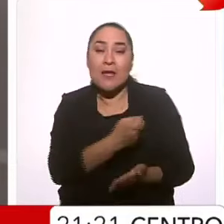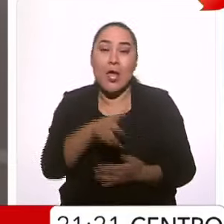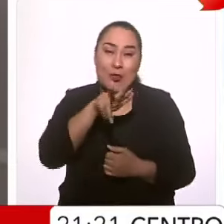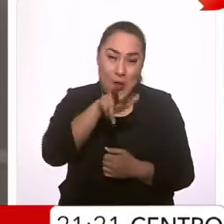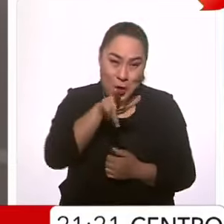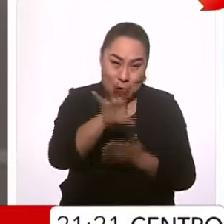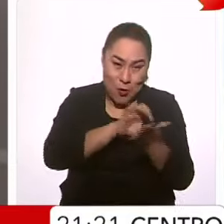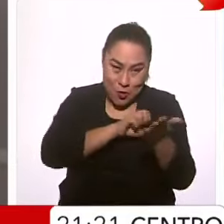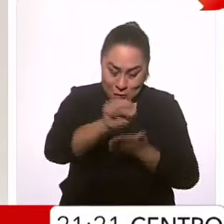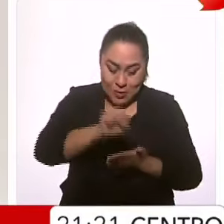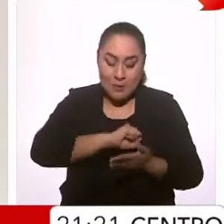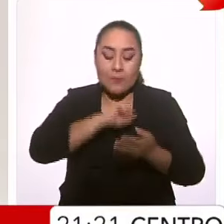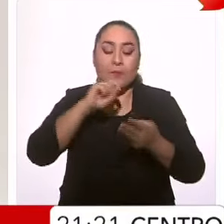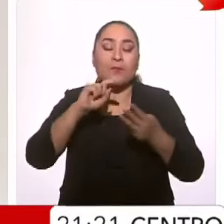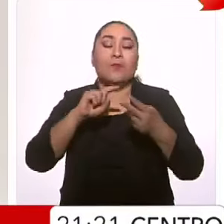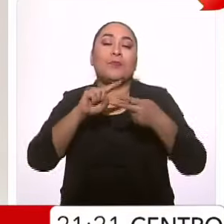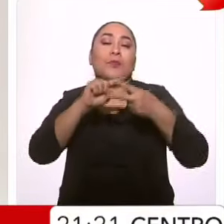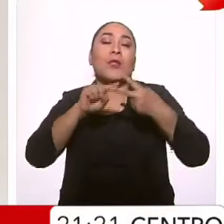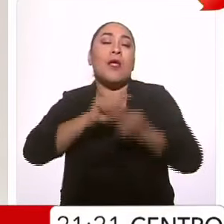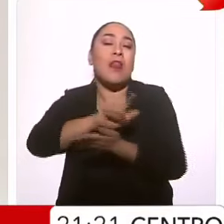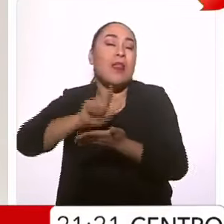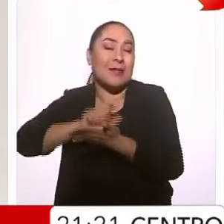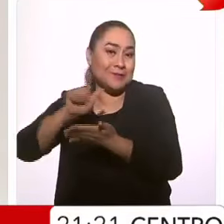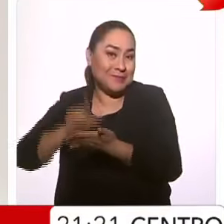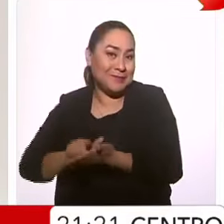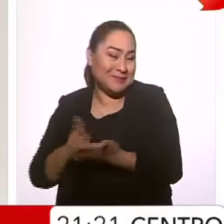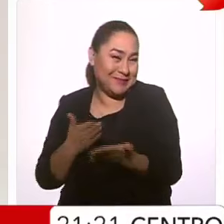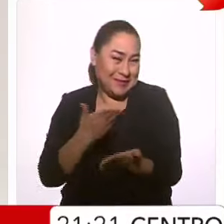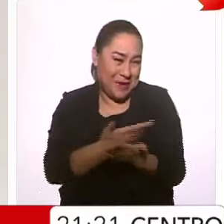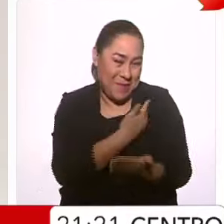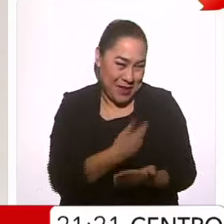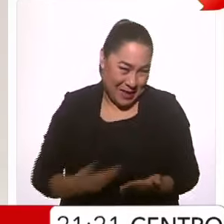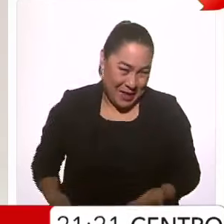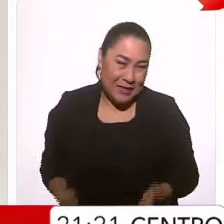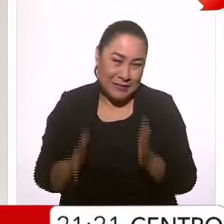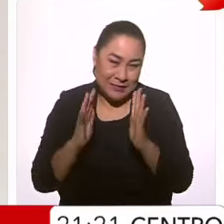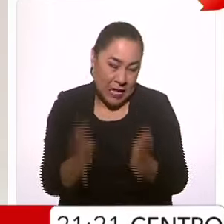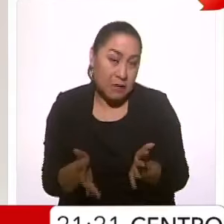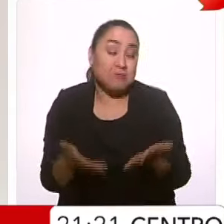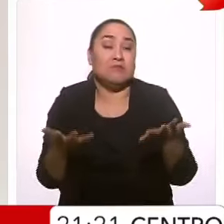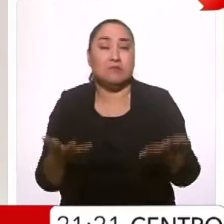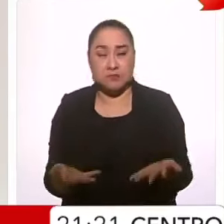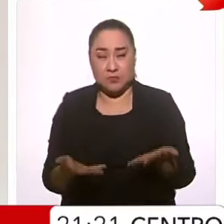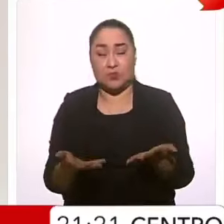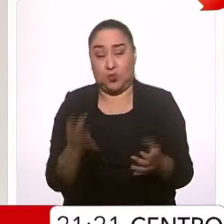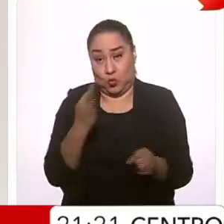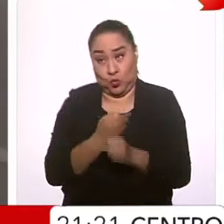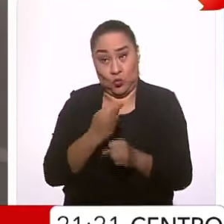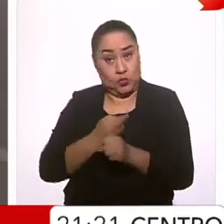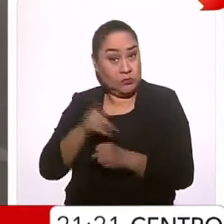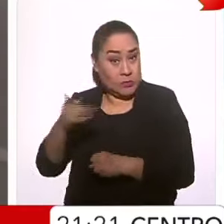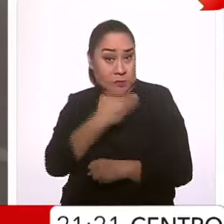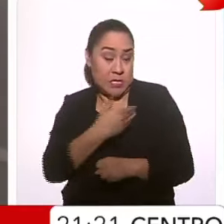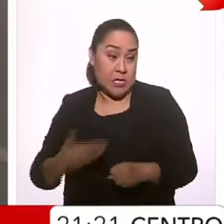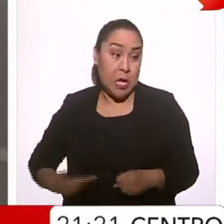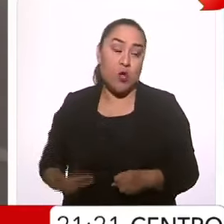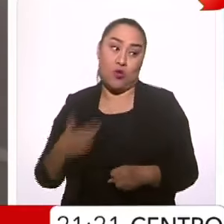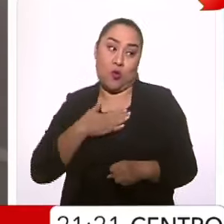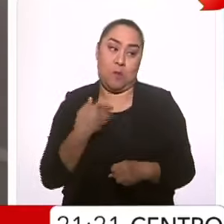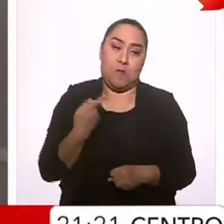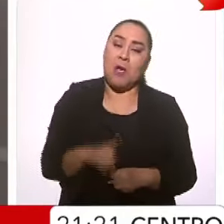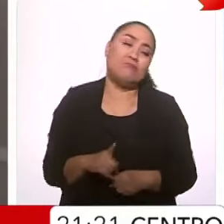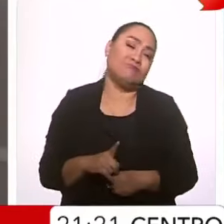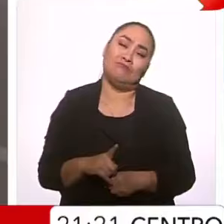2 leyes muy importantes que ha presentado el presidente, de tal manera que no queda en la cancha de él. Él ha hecho lo que le corresponde,